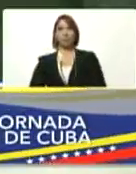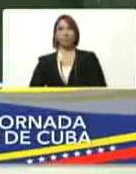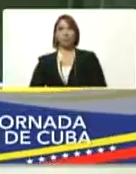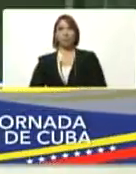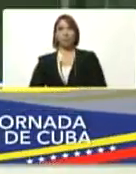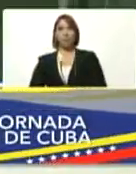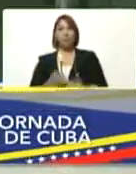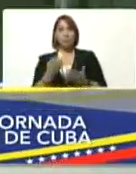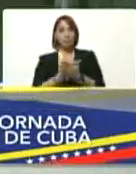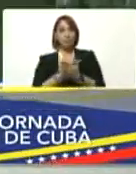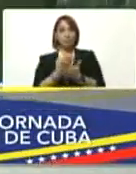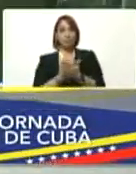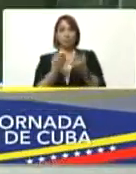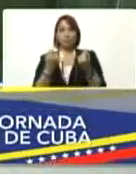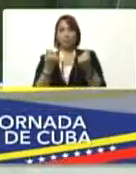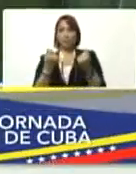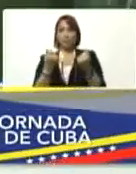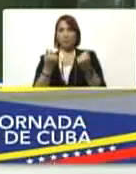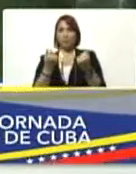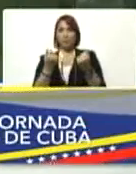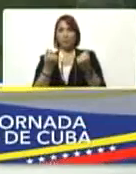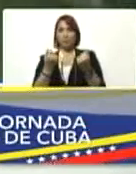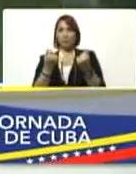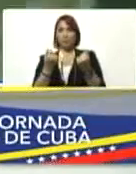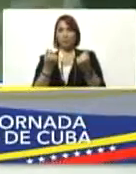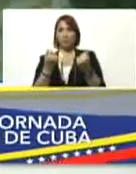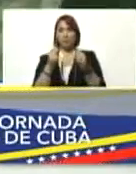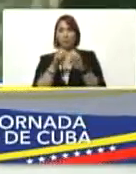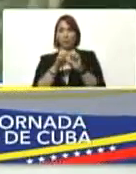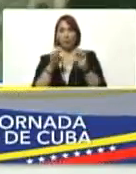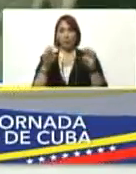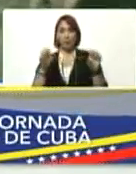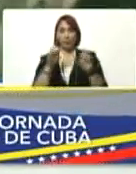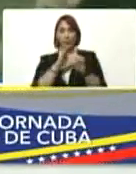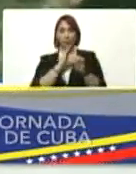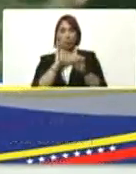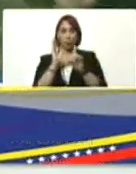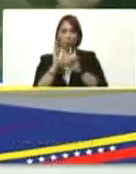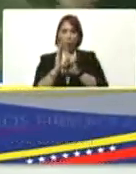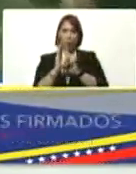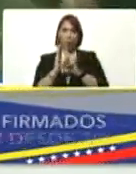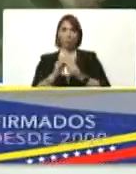en la economía, en la educación, en la cultura.